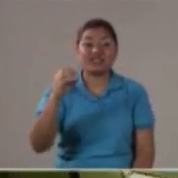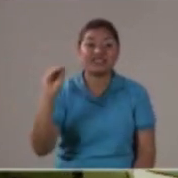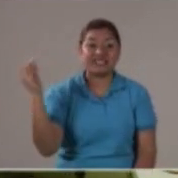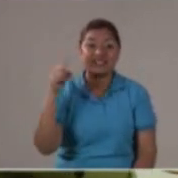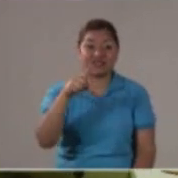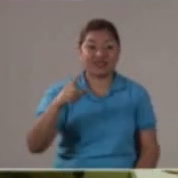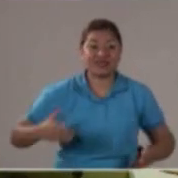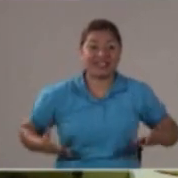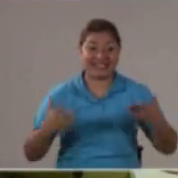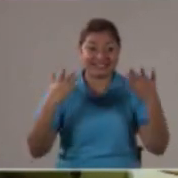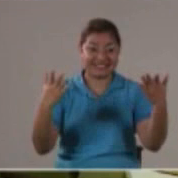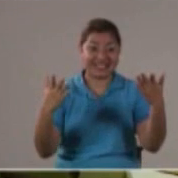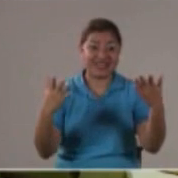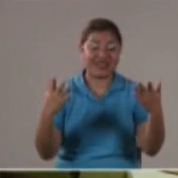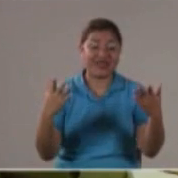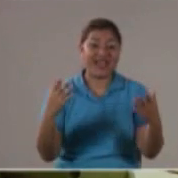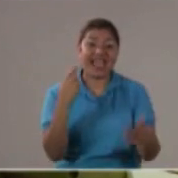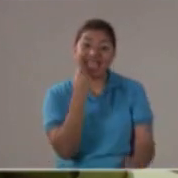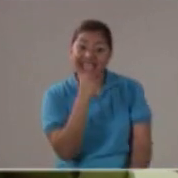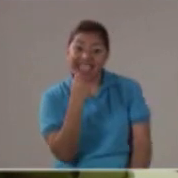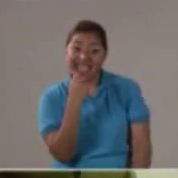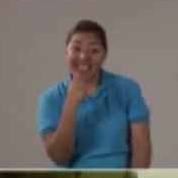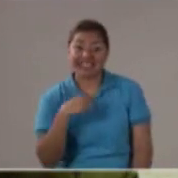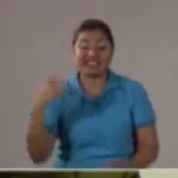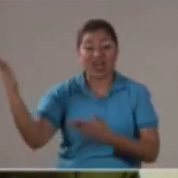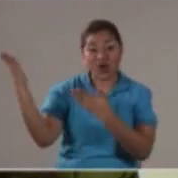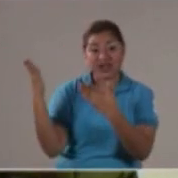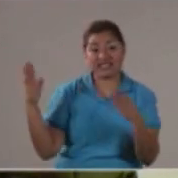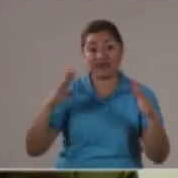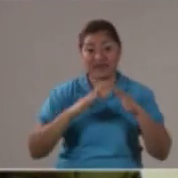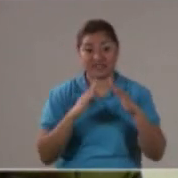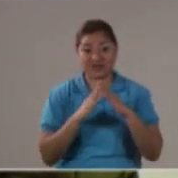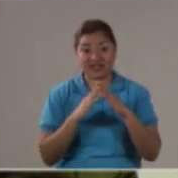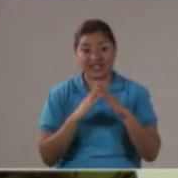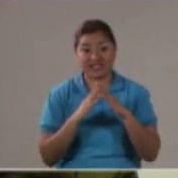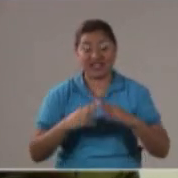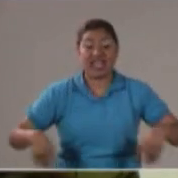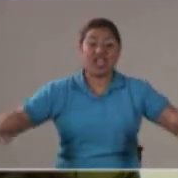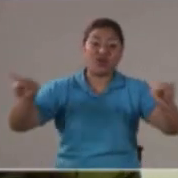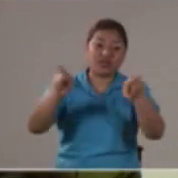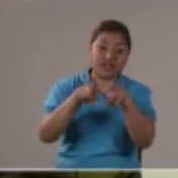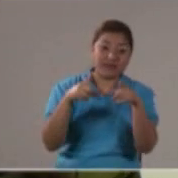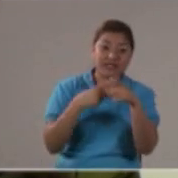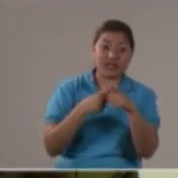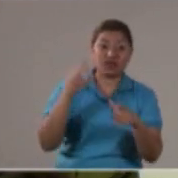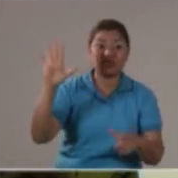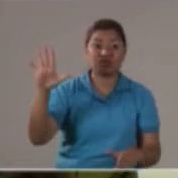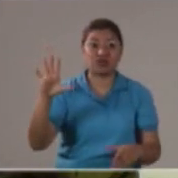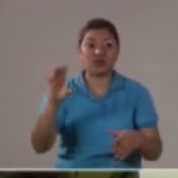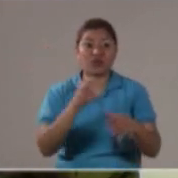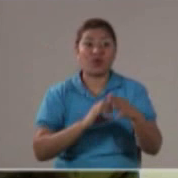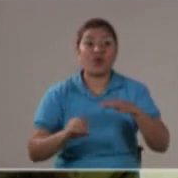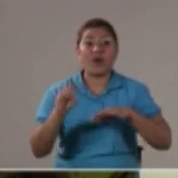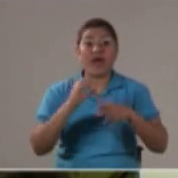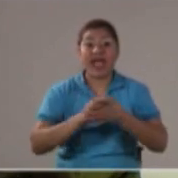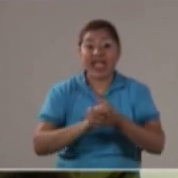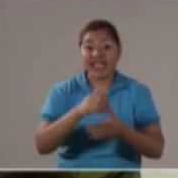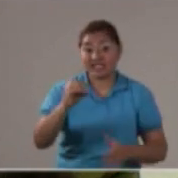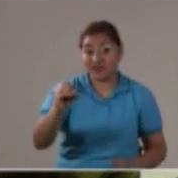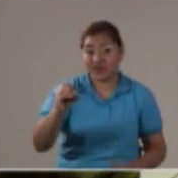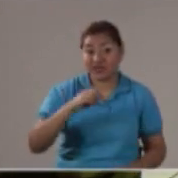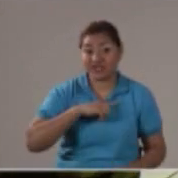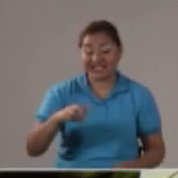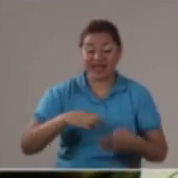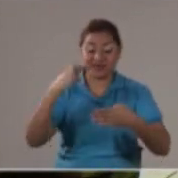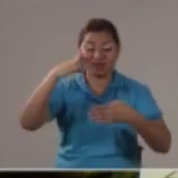dado, que sea ella una sierva en su casa y que, Señor, juntamente con su esposo, sean prosperados en todo